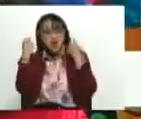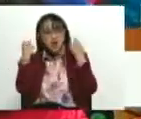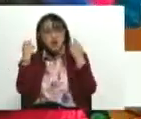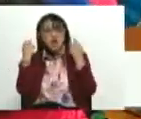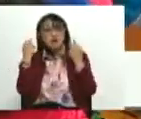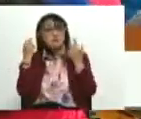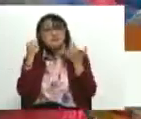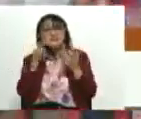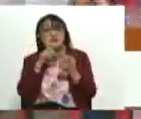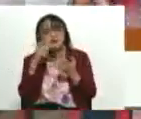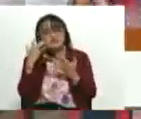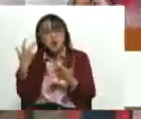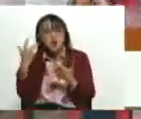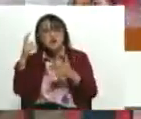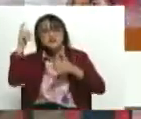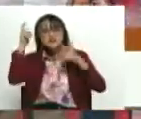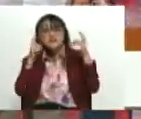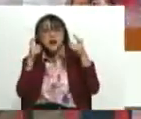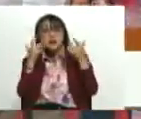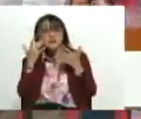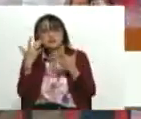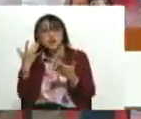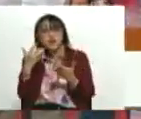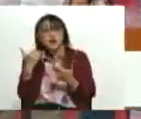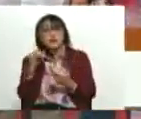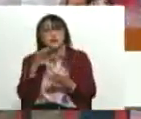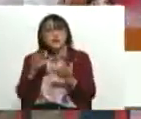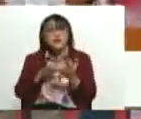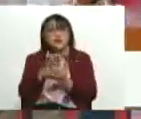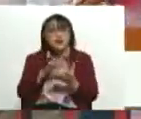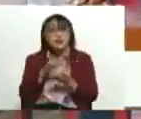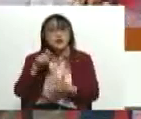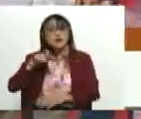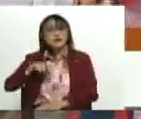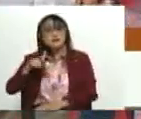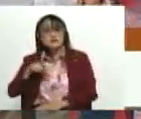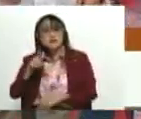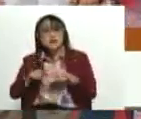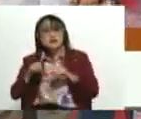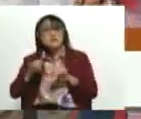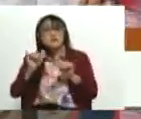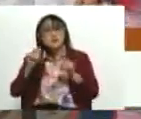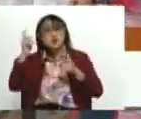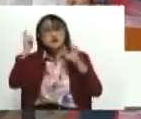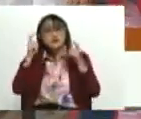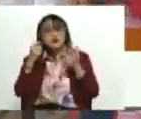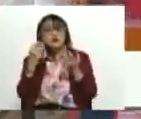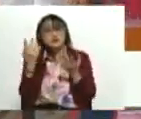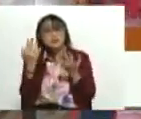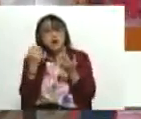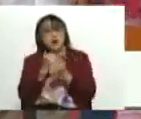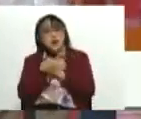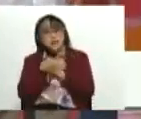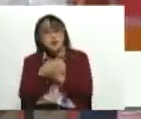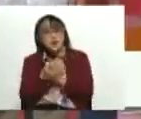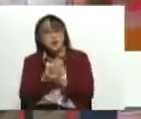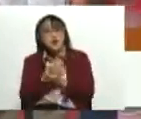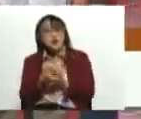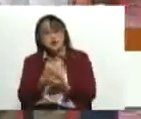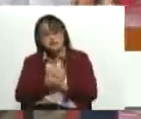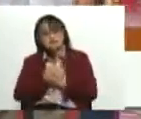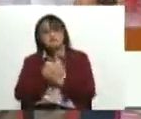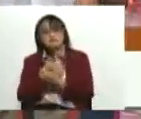que visibilizó al que tenía problemas, al que tenía necesidades. Fue Chávez el que con su mano amorosa se la extendió y le dio